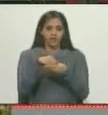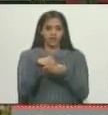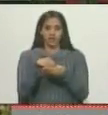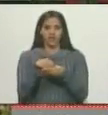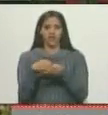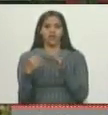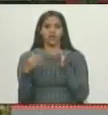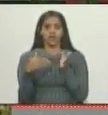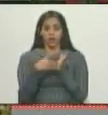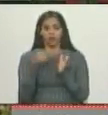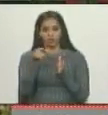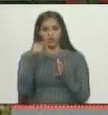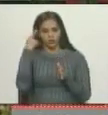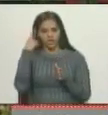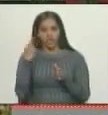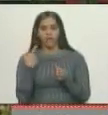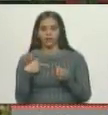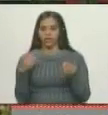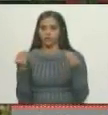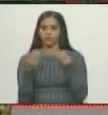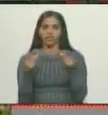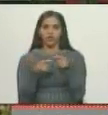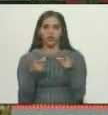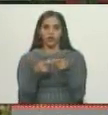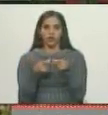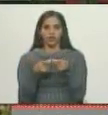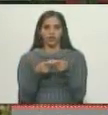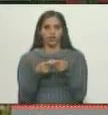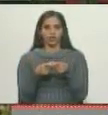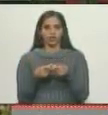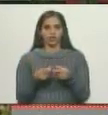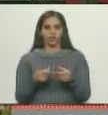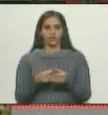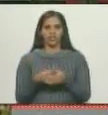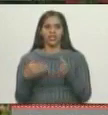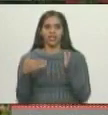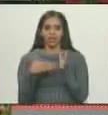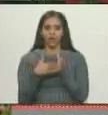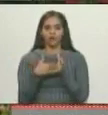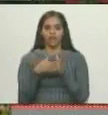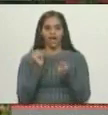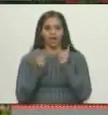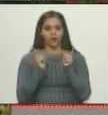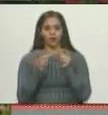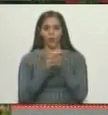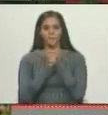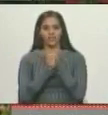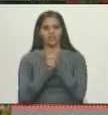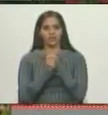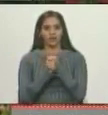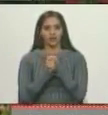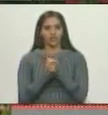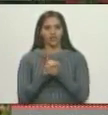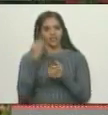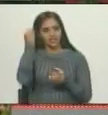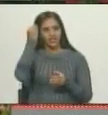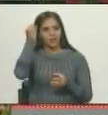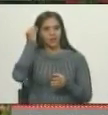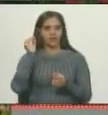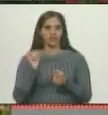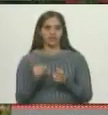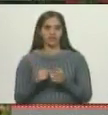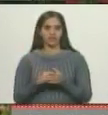contra, usted lo sabe porque hemos tenido muchas reuniones, en contra de algunos compañeros que creen